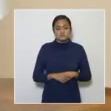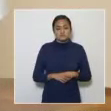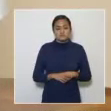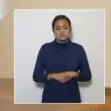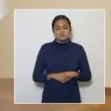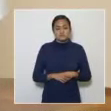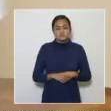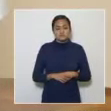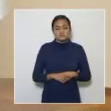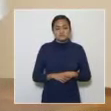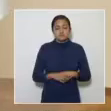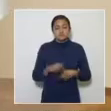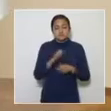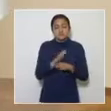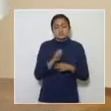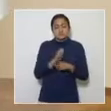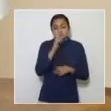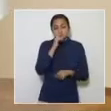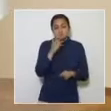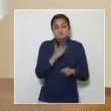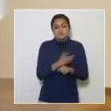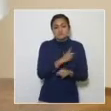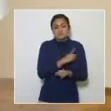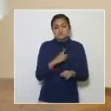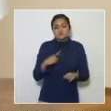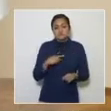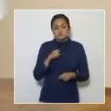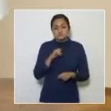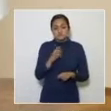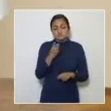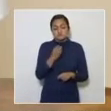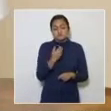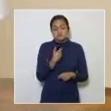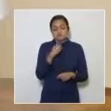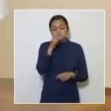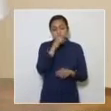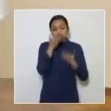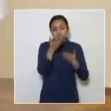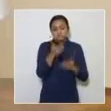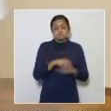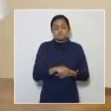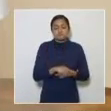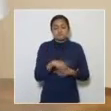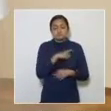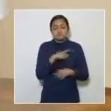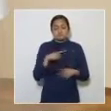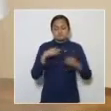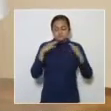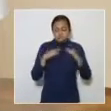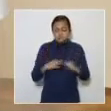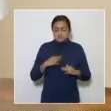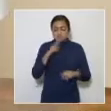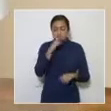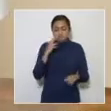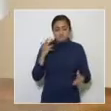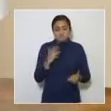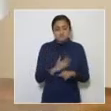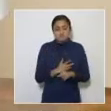vamos a hacer con mucha responsabilidad. Esa es mi recomendación. Serenos,